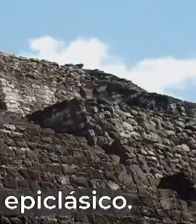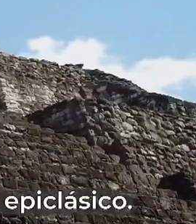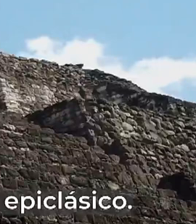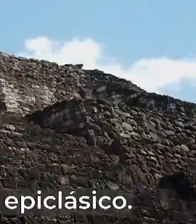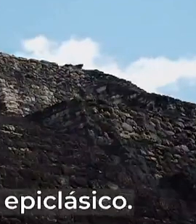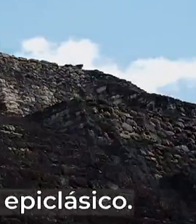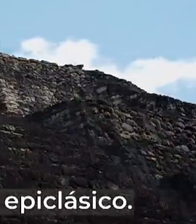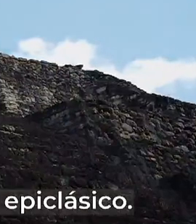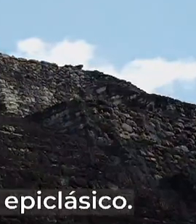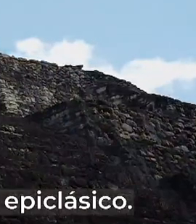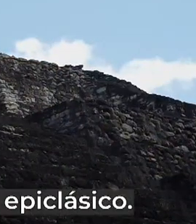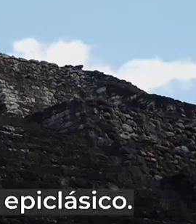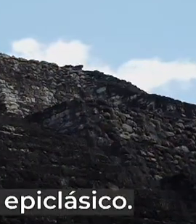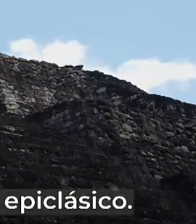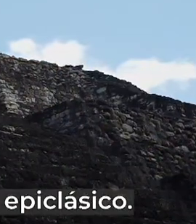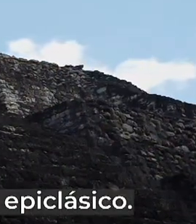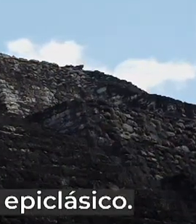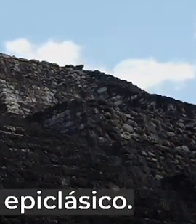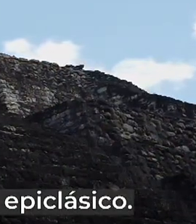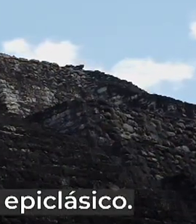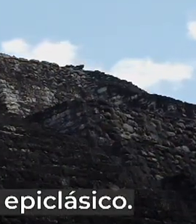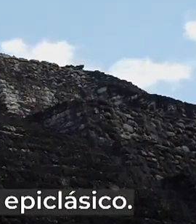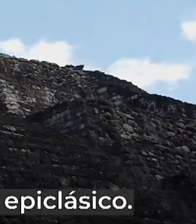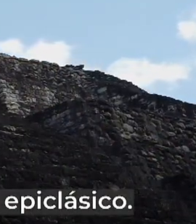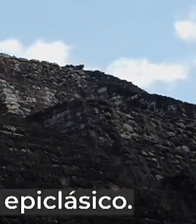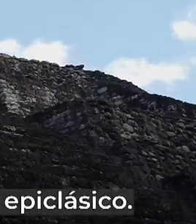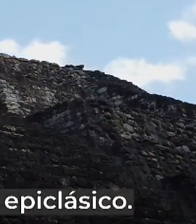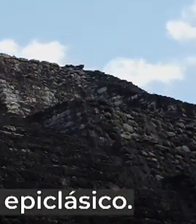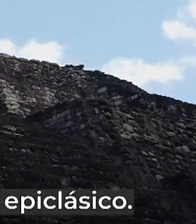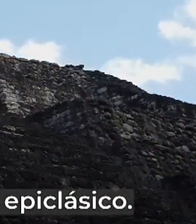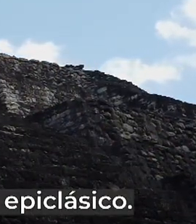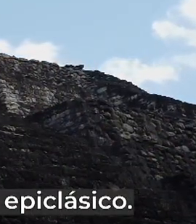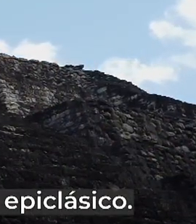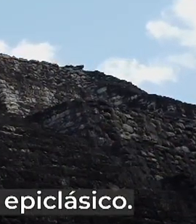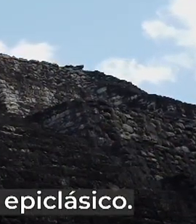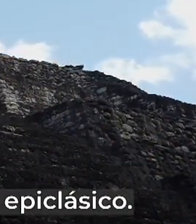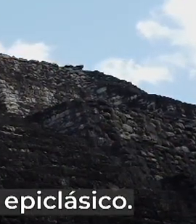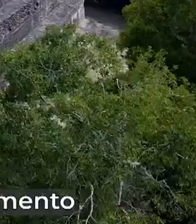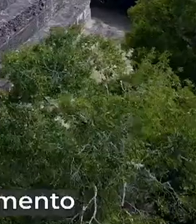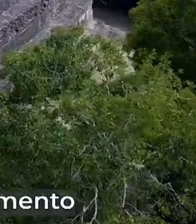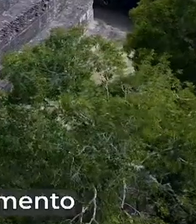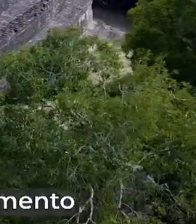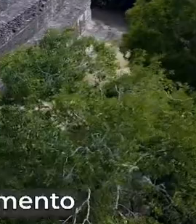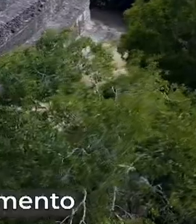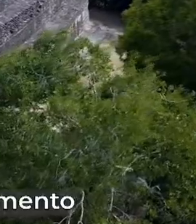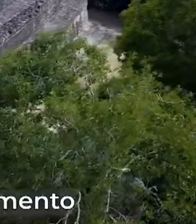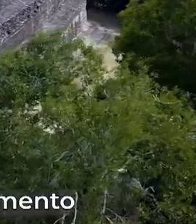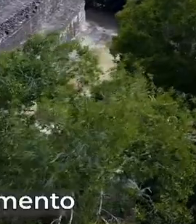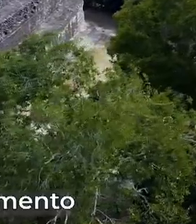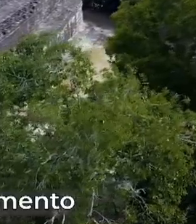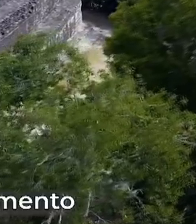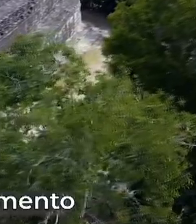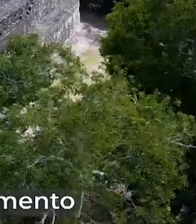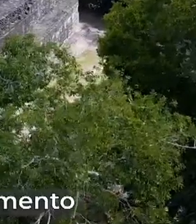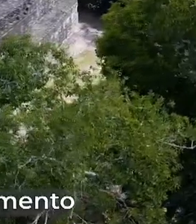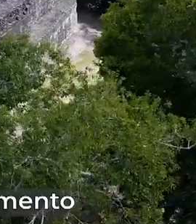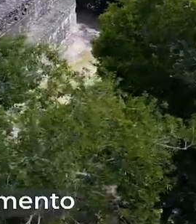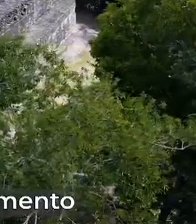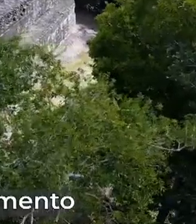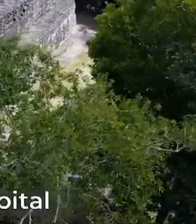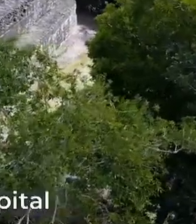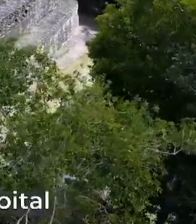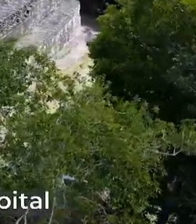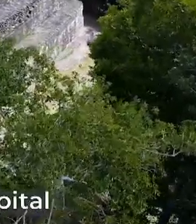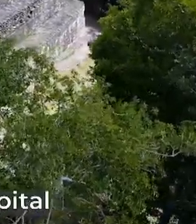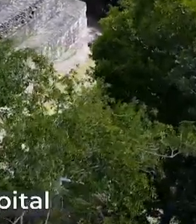periodo conocido como Clásico Terminal o Epiclásico. Aunque en el siglo XIII experimentó un